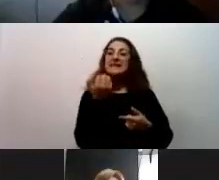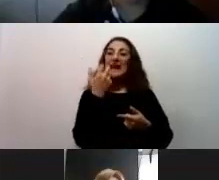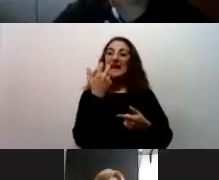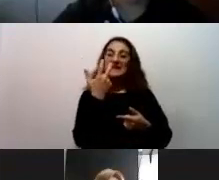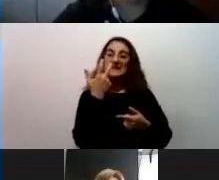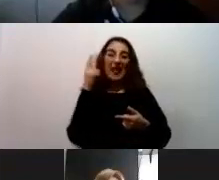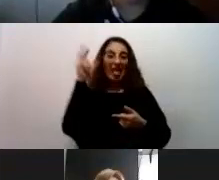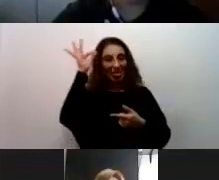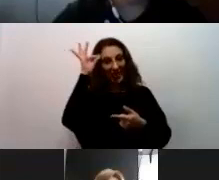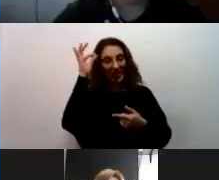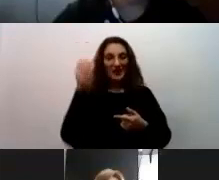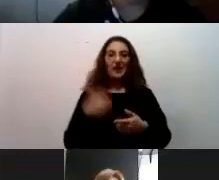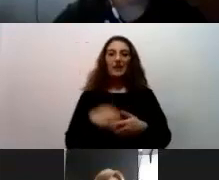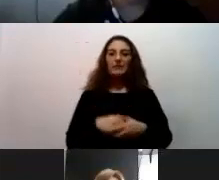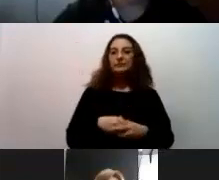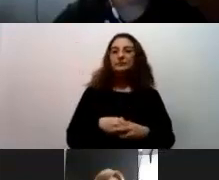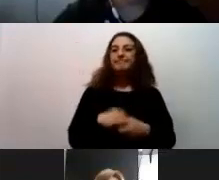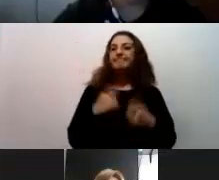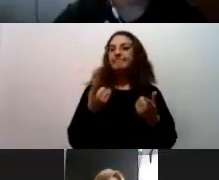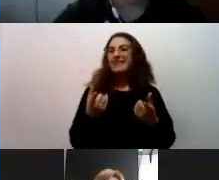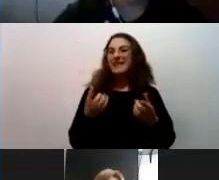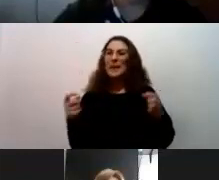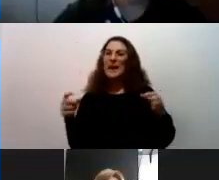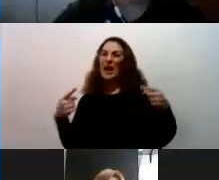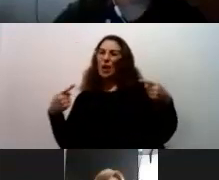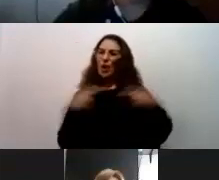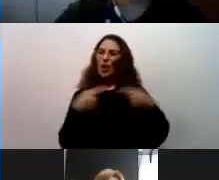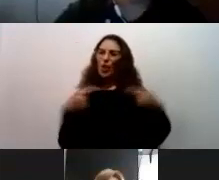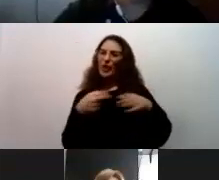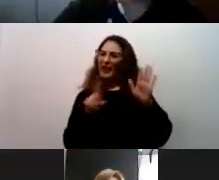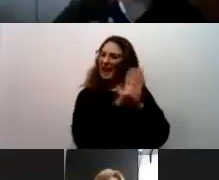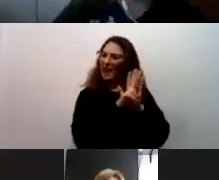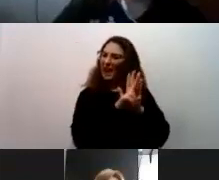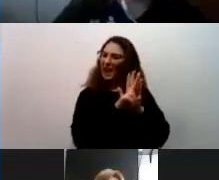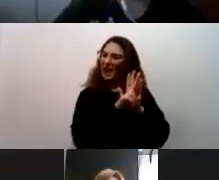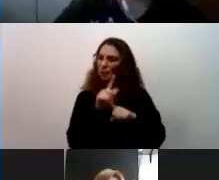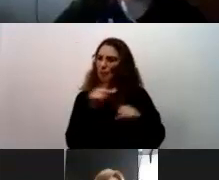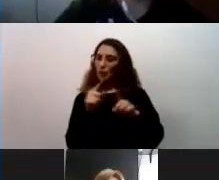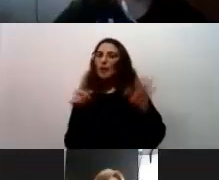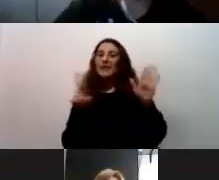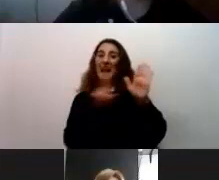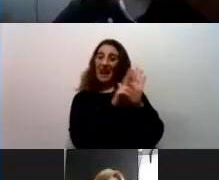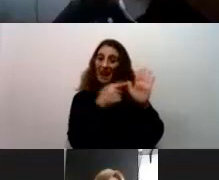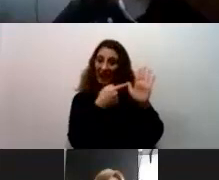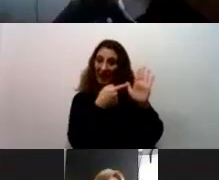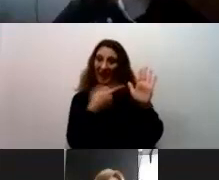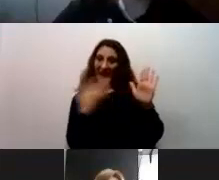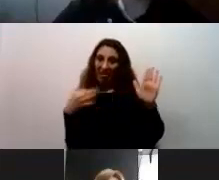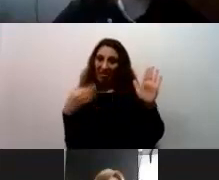a la reglamentación, siempre y cuando esa reglamentación sea razonable de la ley que